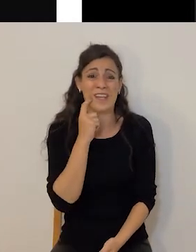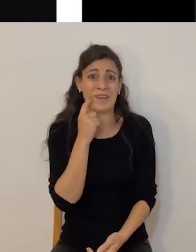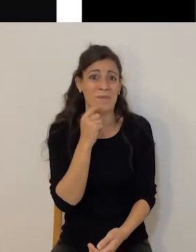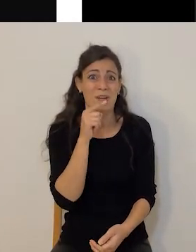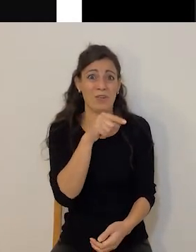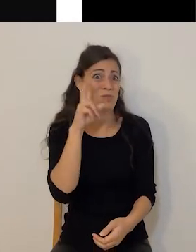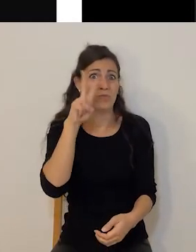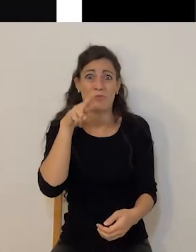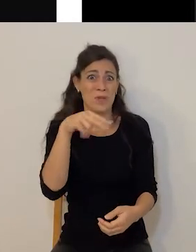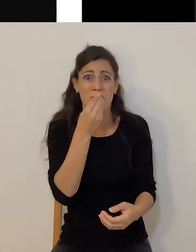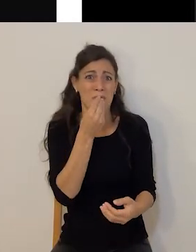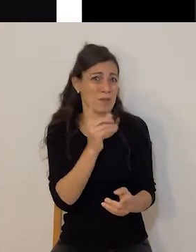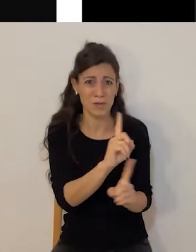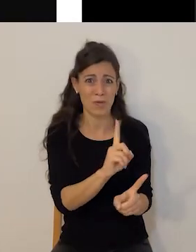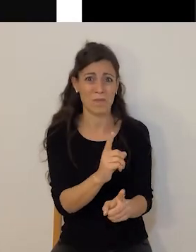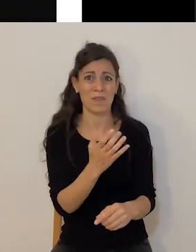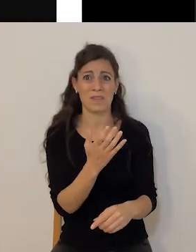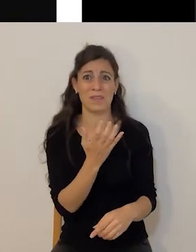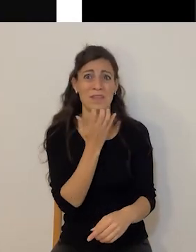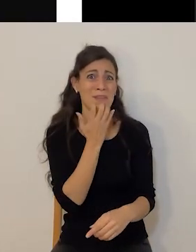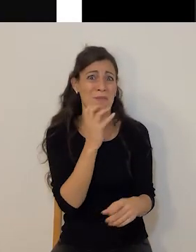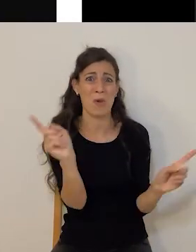listen about candy!